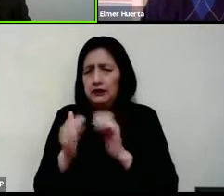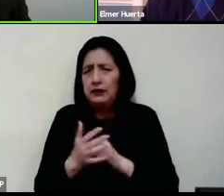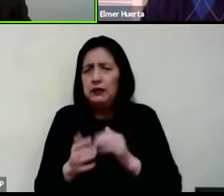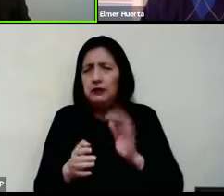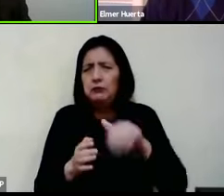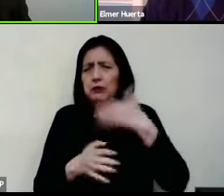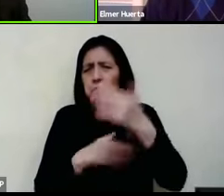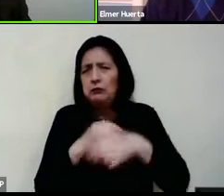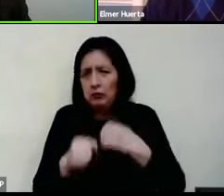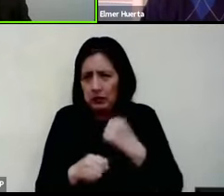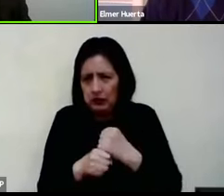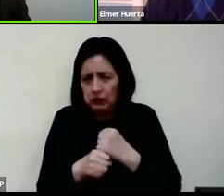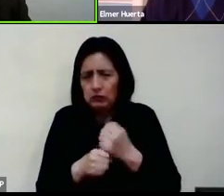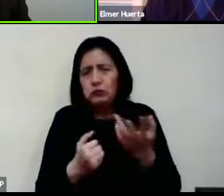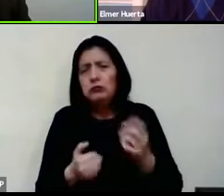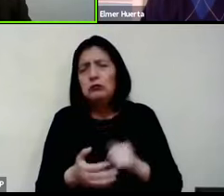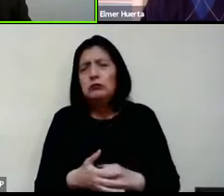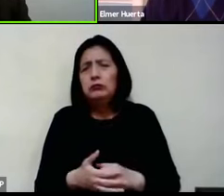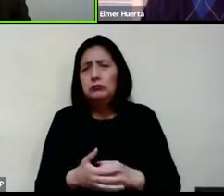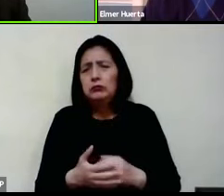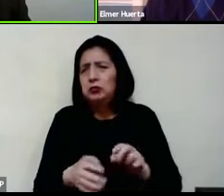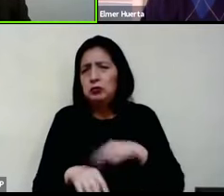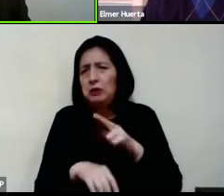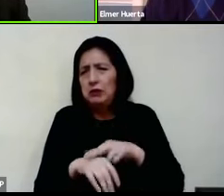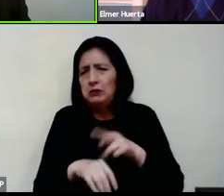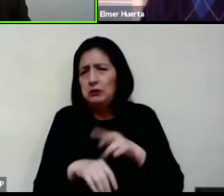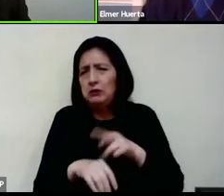próximo año de manera normal.